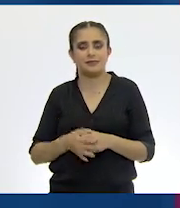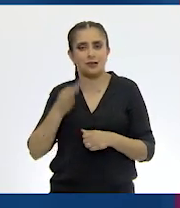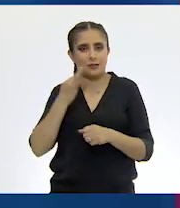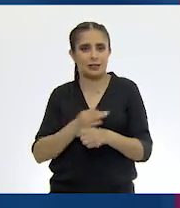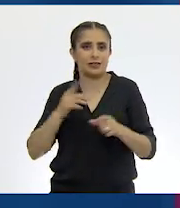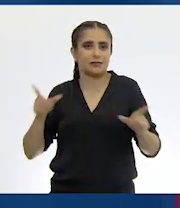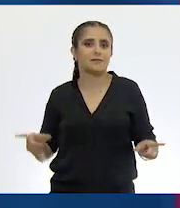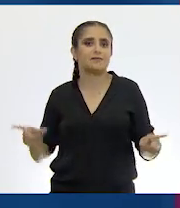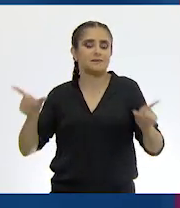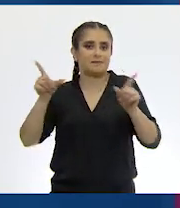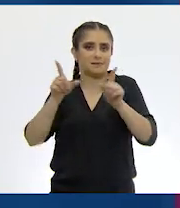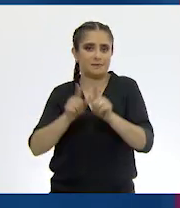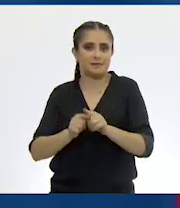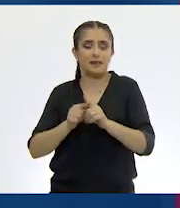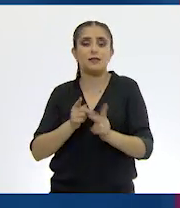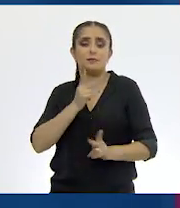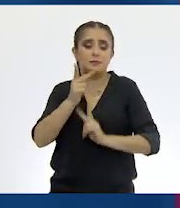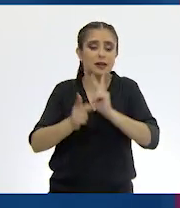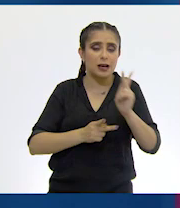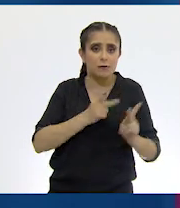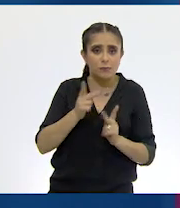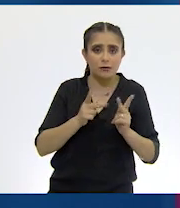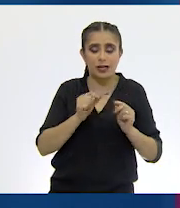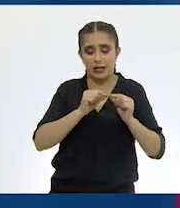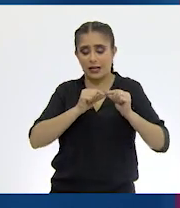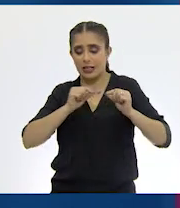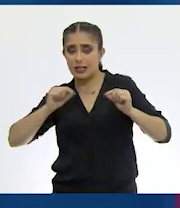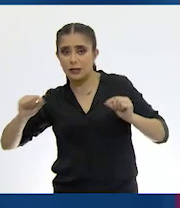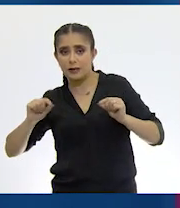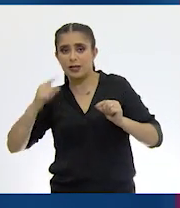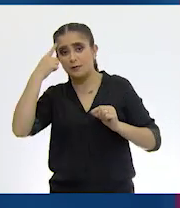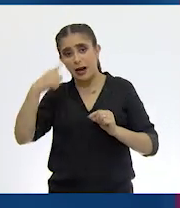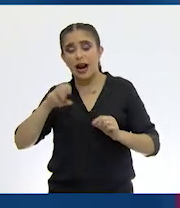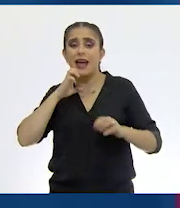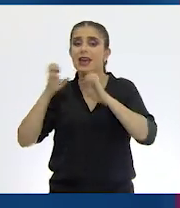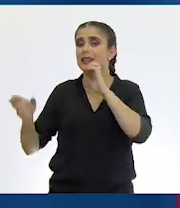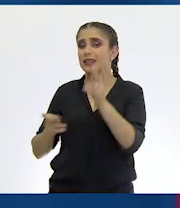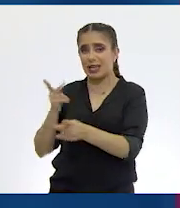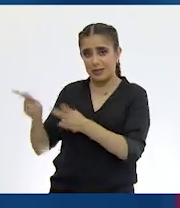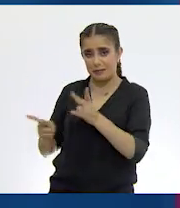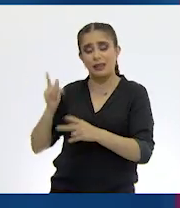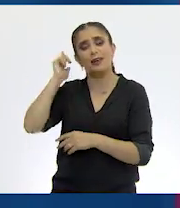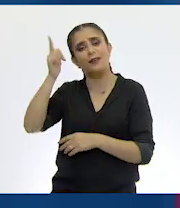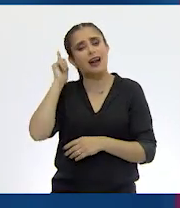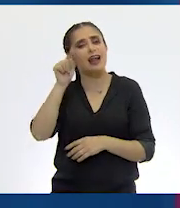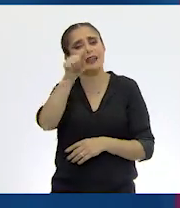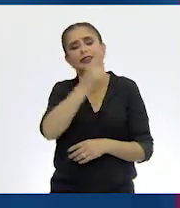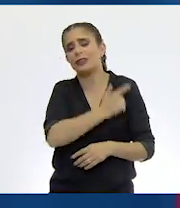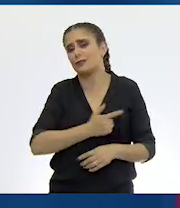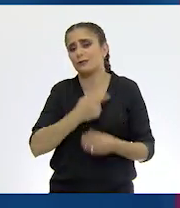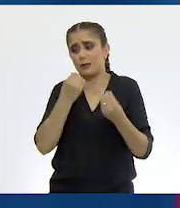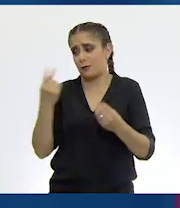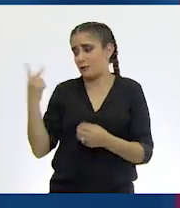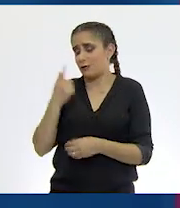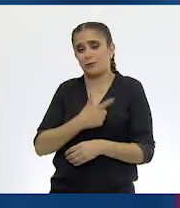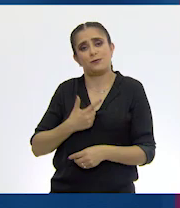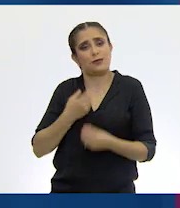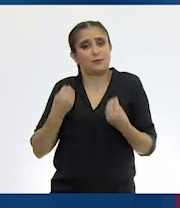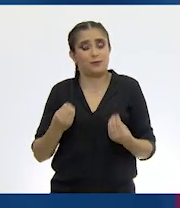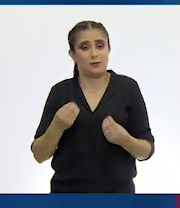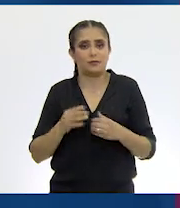Hemos terminado con preguntas y guiones en una entrevista y espero que lo hayan disfrutado tanto como la maestra Gaby y yo. Hasta la